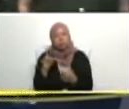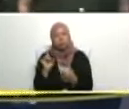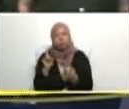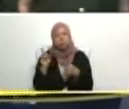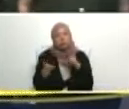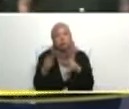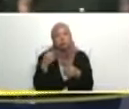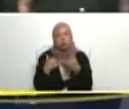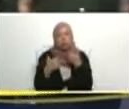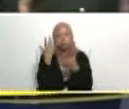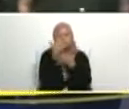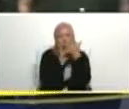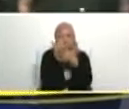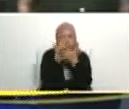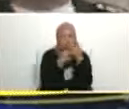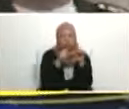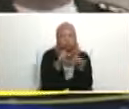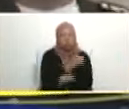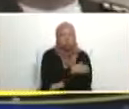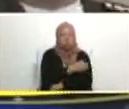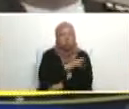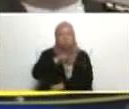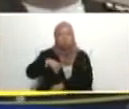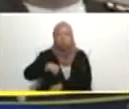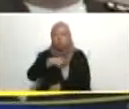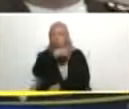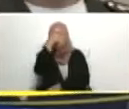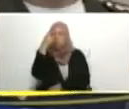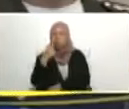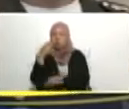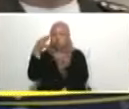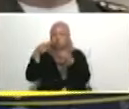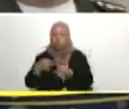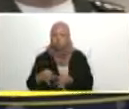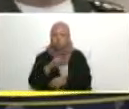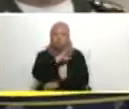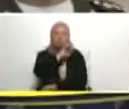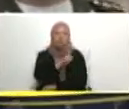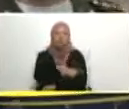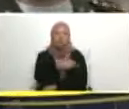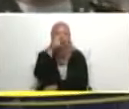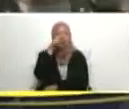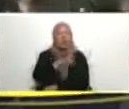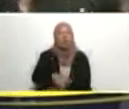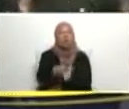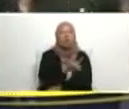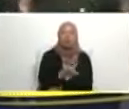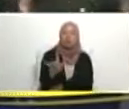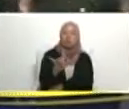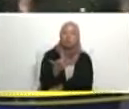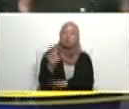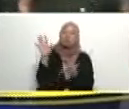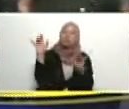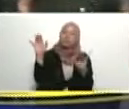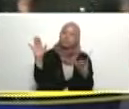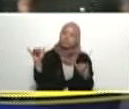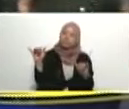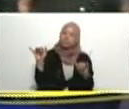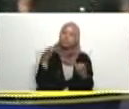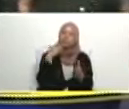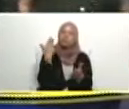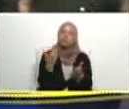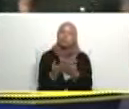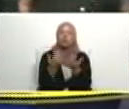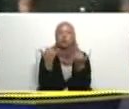el mundo. Sigan ustedes, nosotros nos mantenemos aquí. Así que bueno, querido pueblo de Venezuela, nos despedimos. Desde aquí,